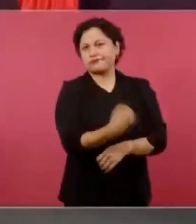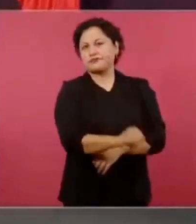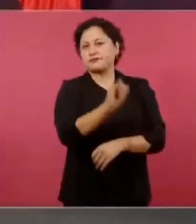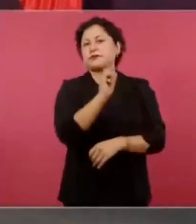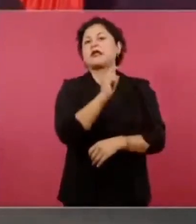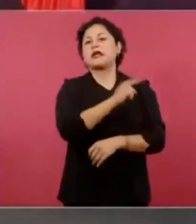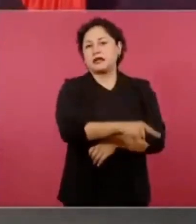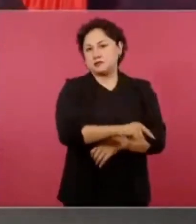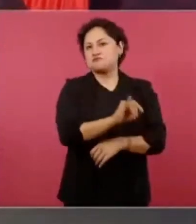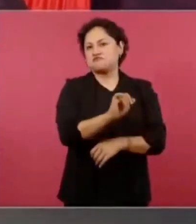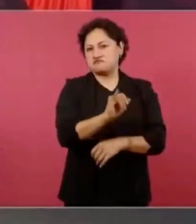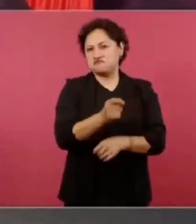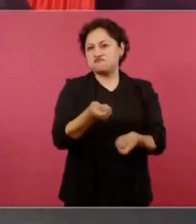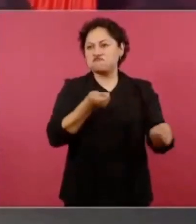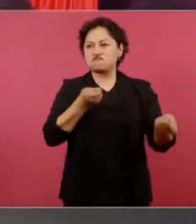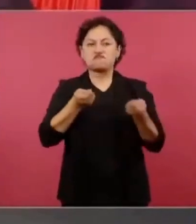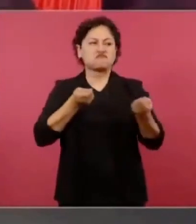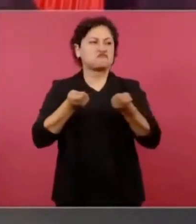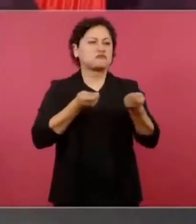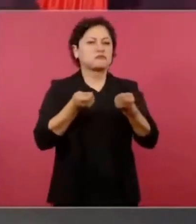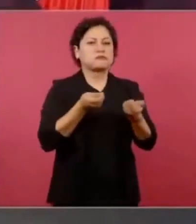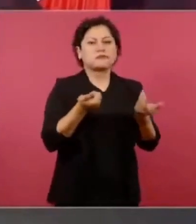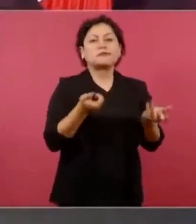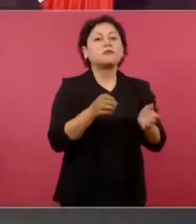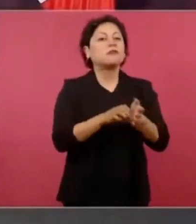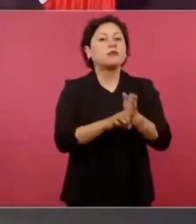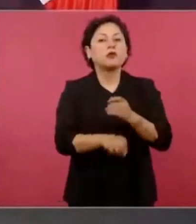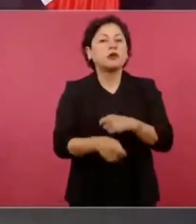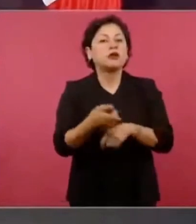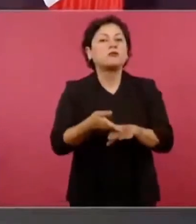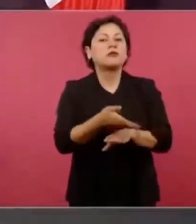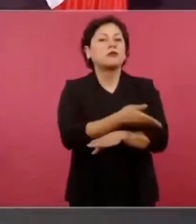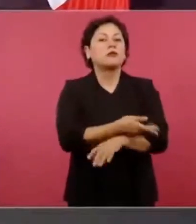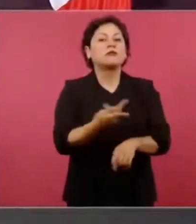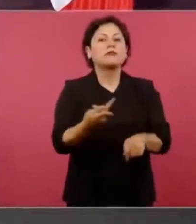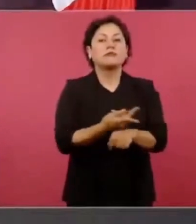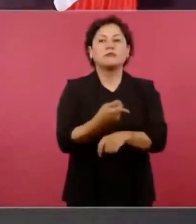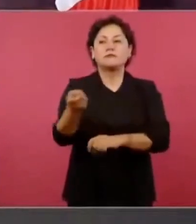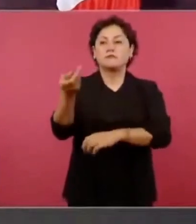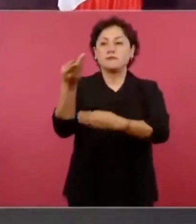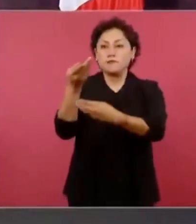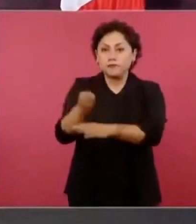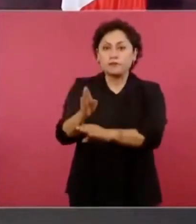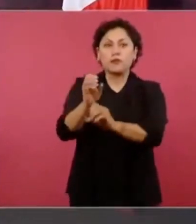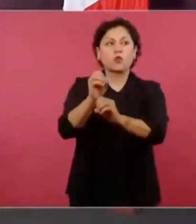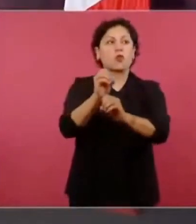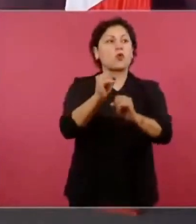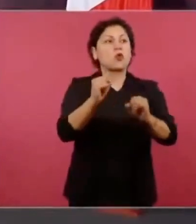rescatar a instituciones financieras en quiebra, acuden al Estado,